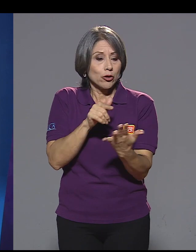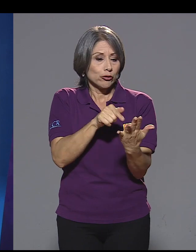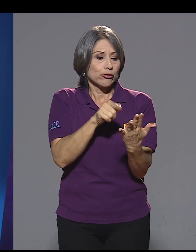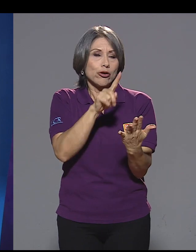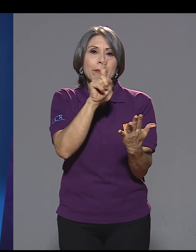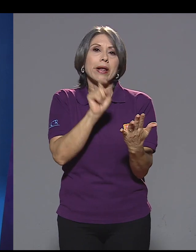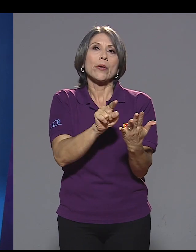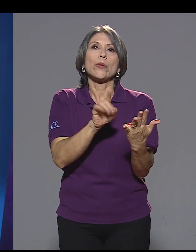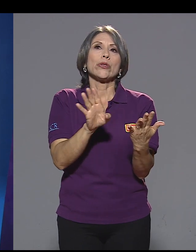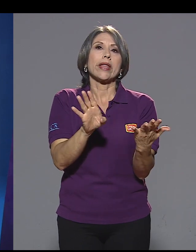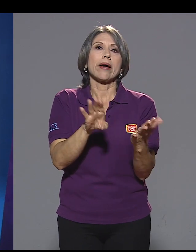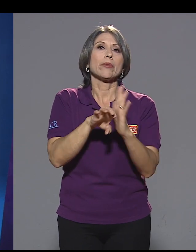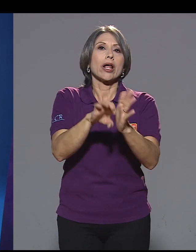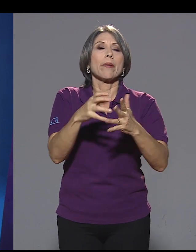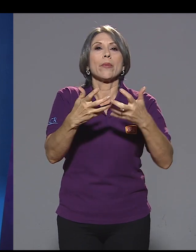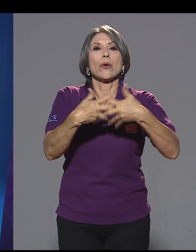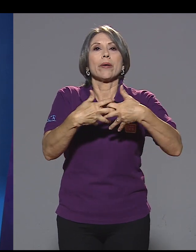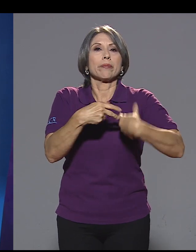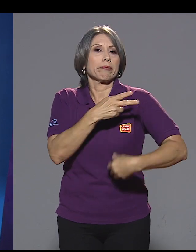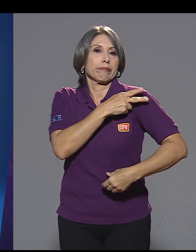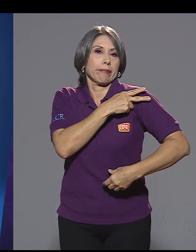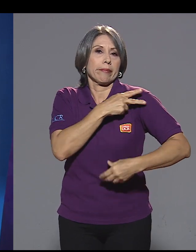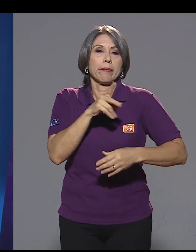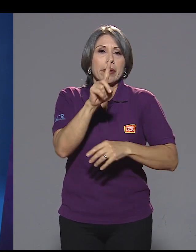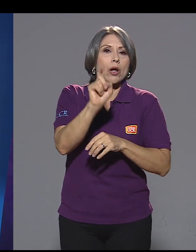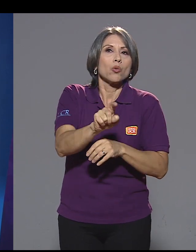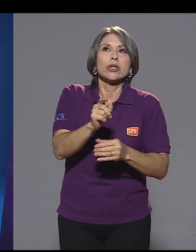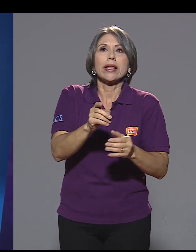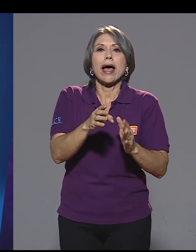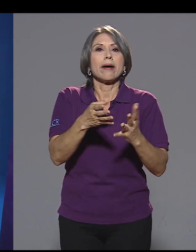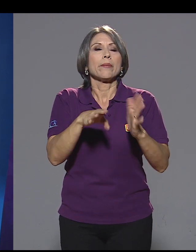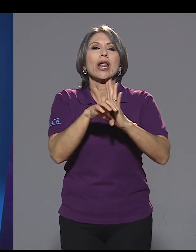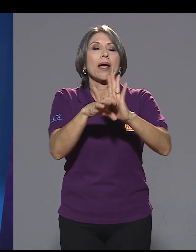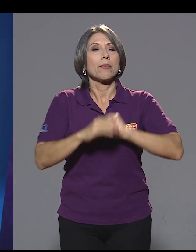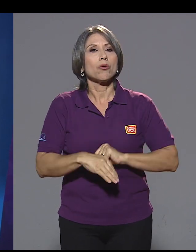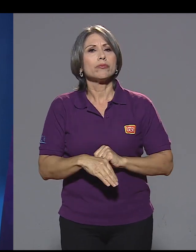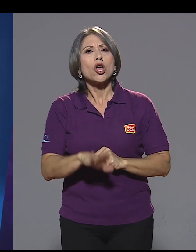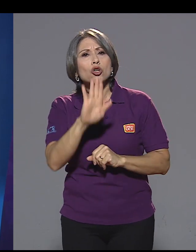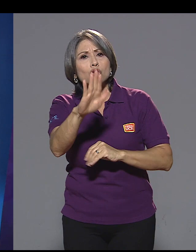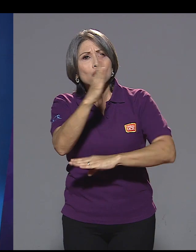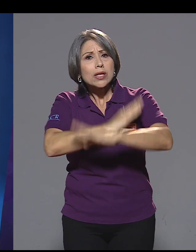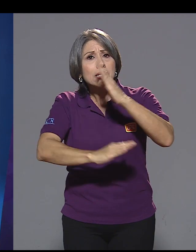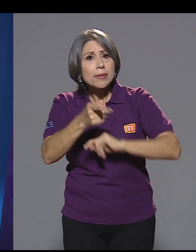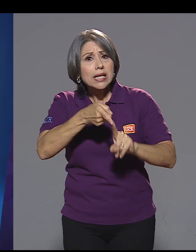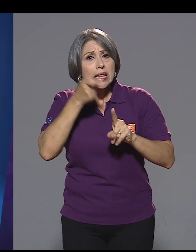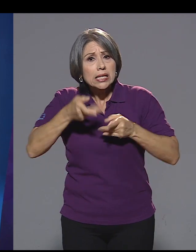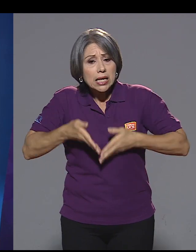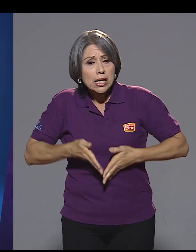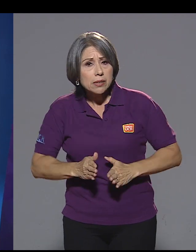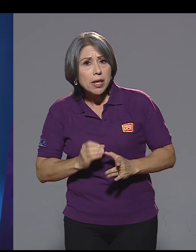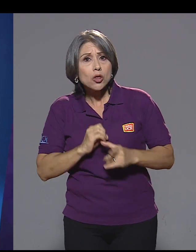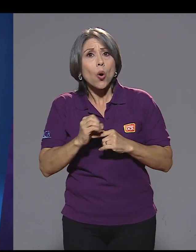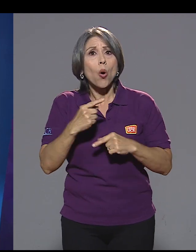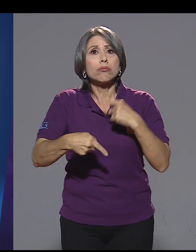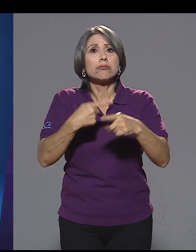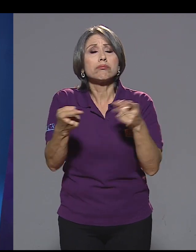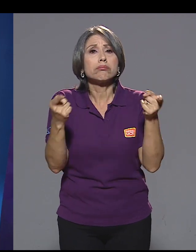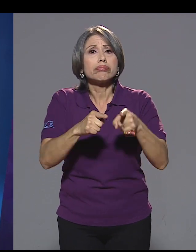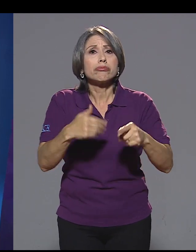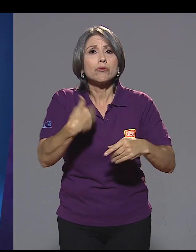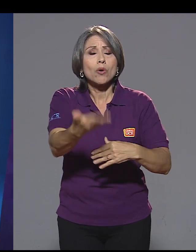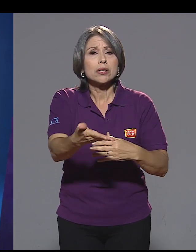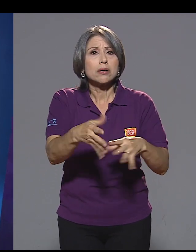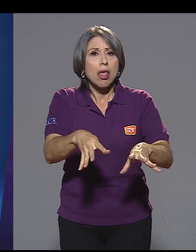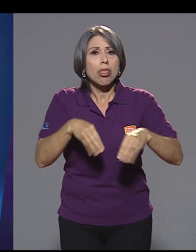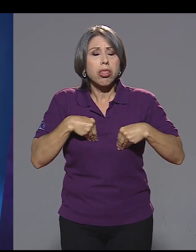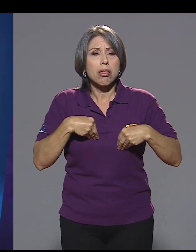documentos en donde pregunta el empleador o la empleadora cosas como ¿su discapacidad es de nacimiento o es adquirida?